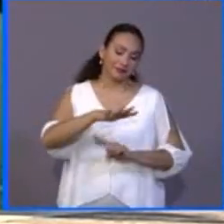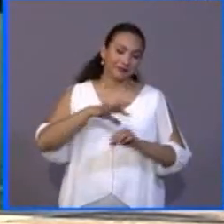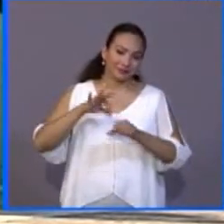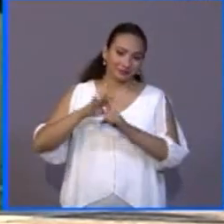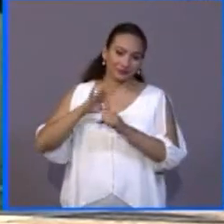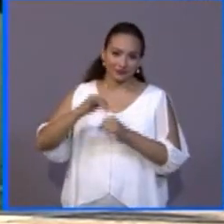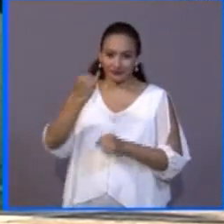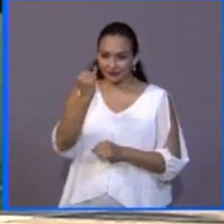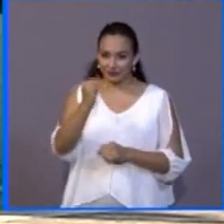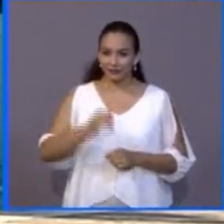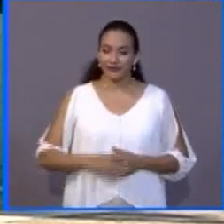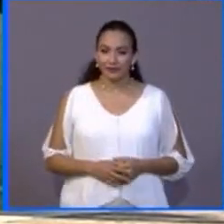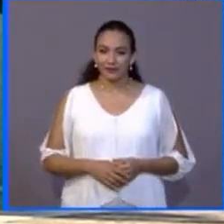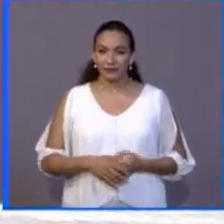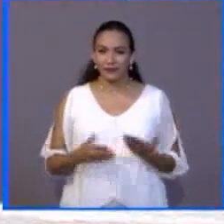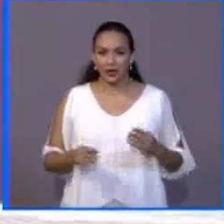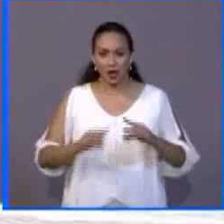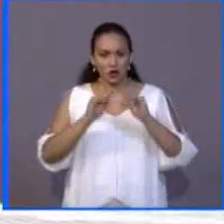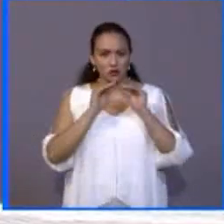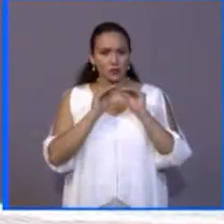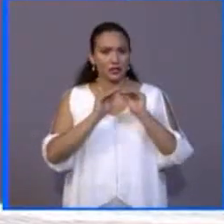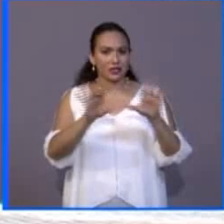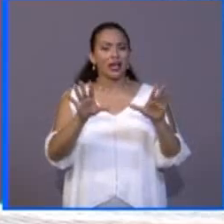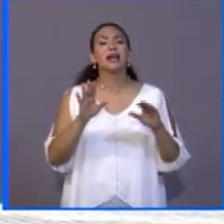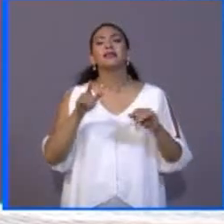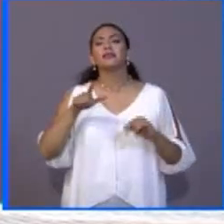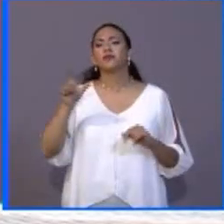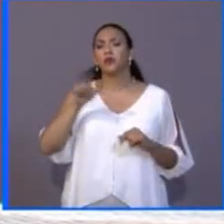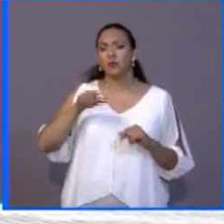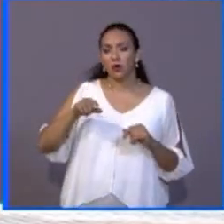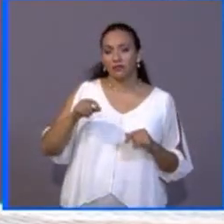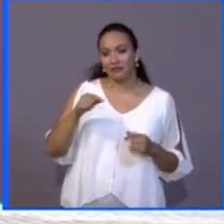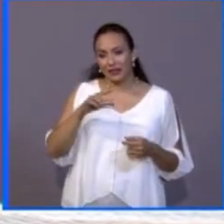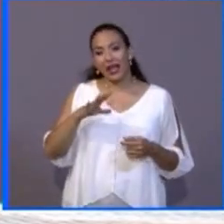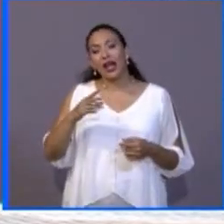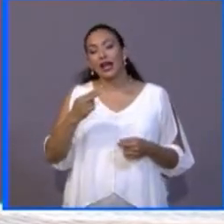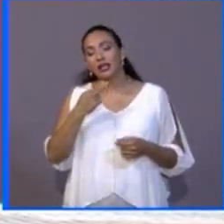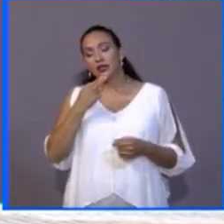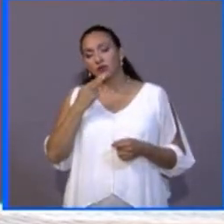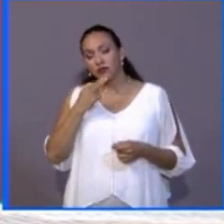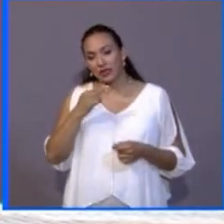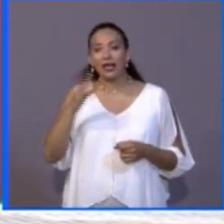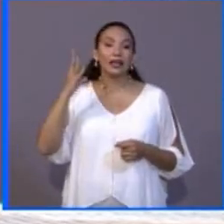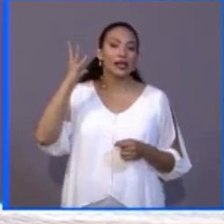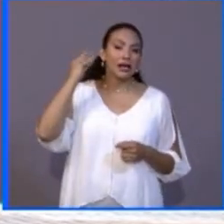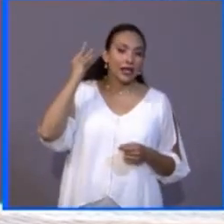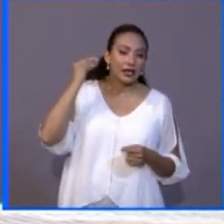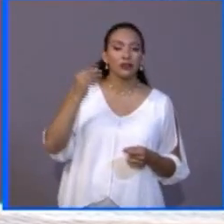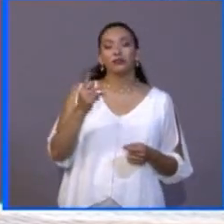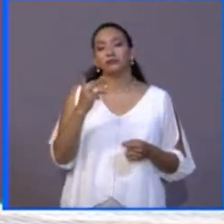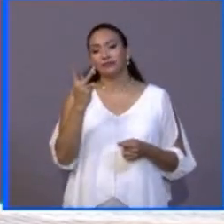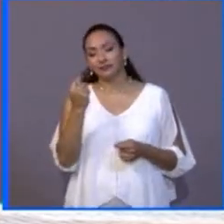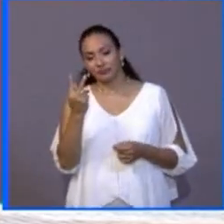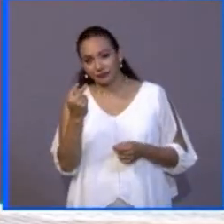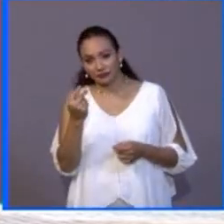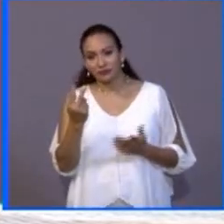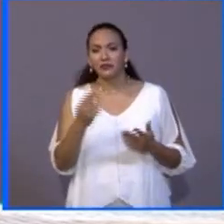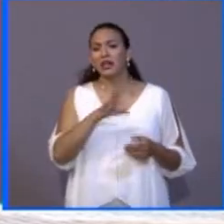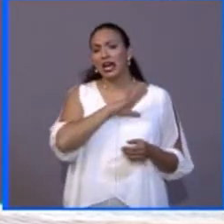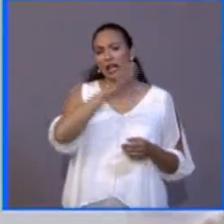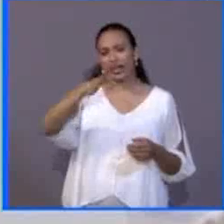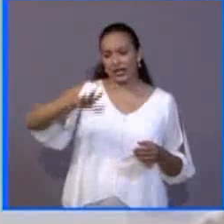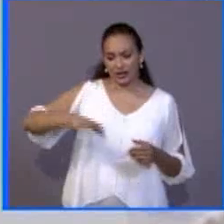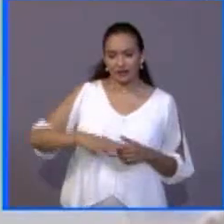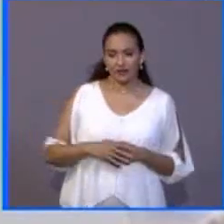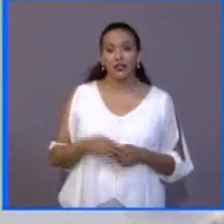federal de junio próximo. Los mensajes que difundirá el INE a través de los tiempos oficiales en radio y televisión serán genéricos y